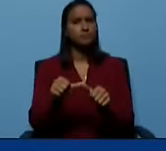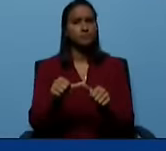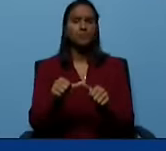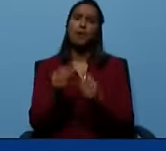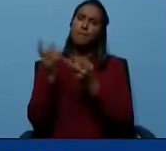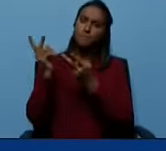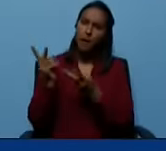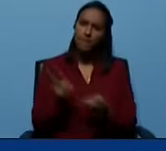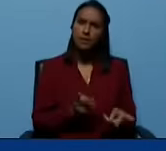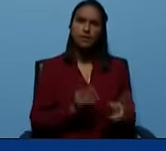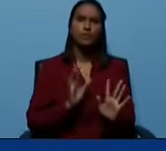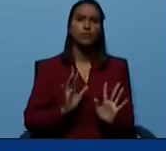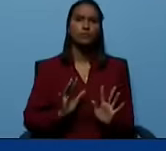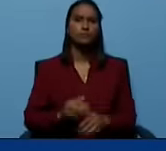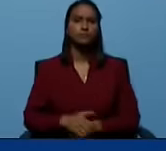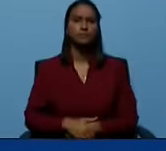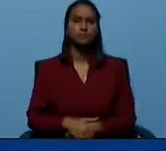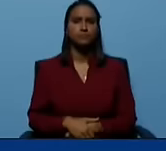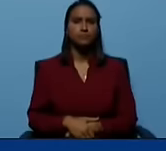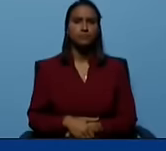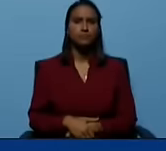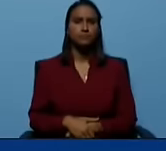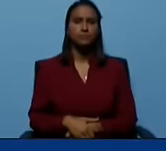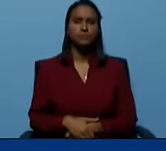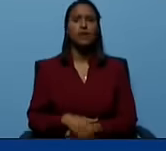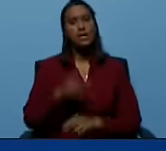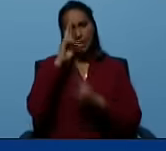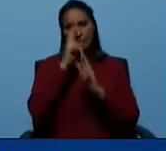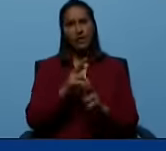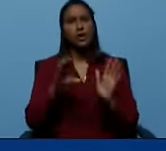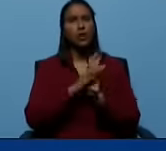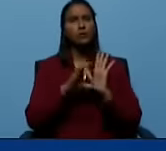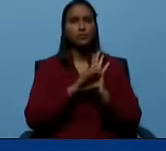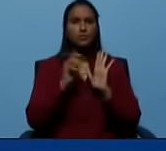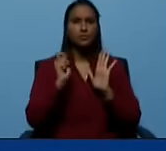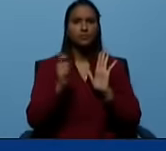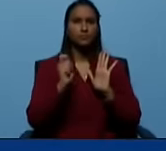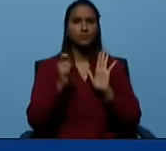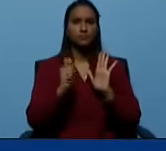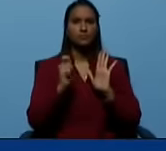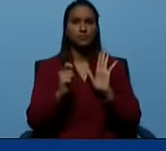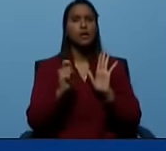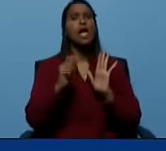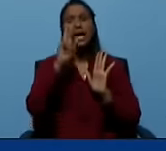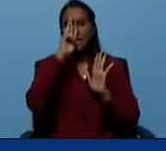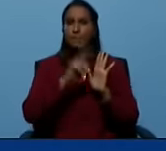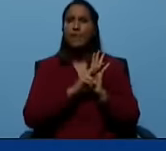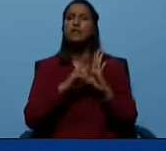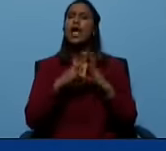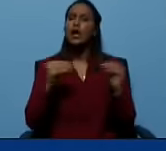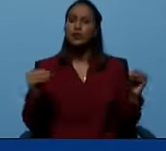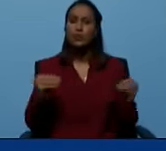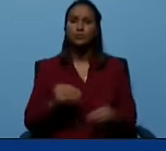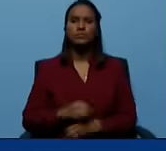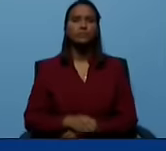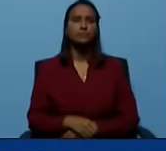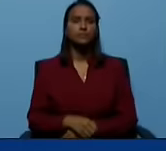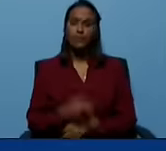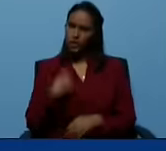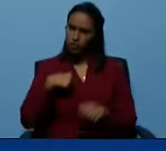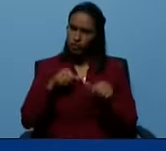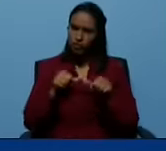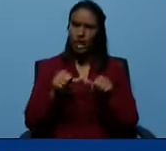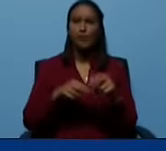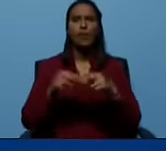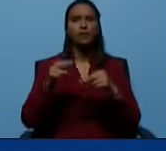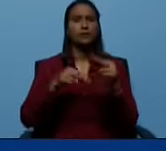Bienvenido, diálogo. Respeten la Constitución. Respeten a nuestro país. Y sigamos